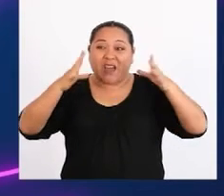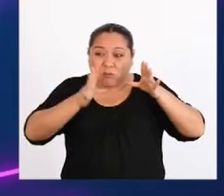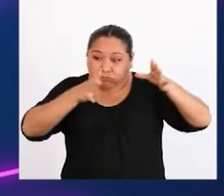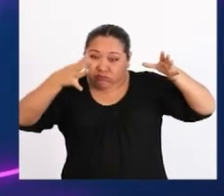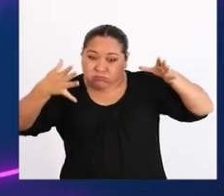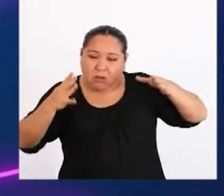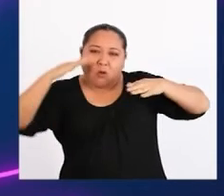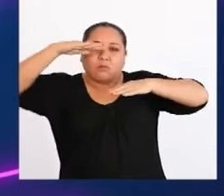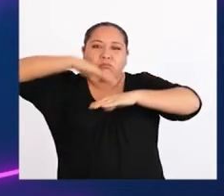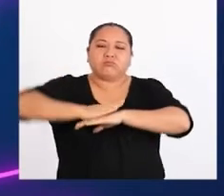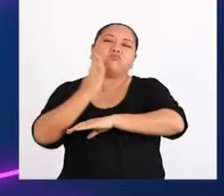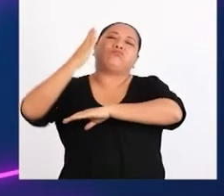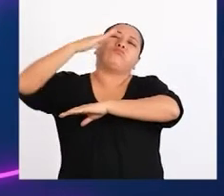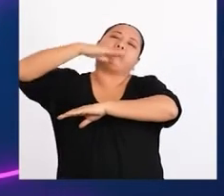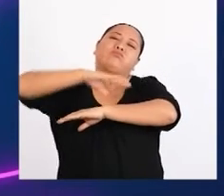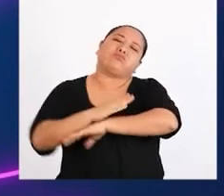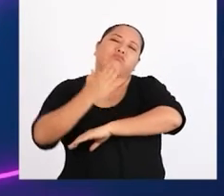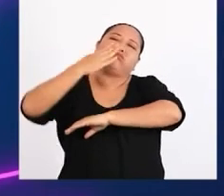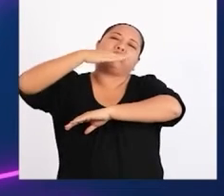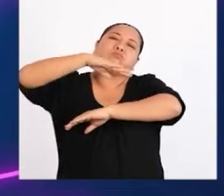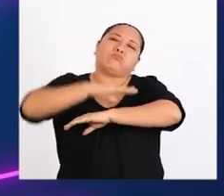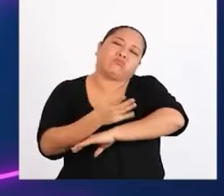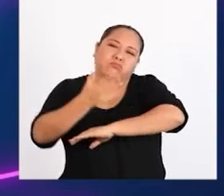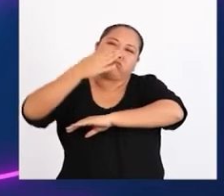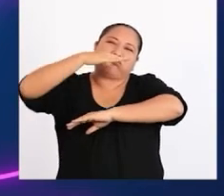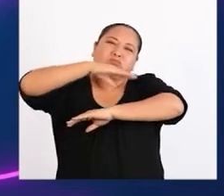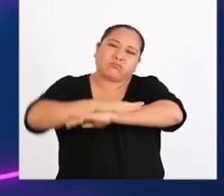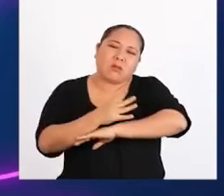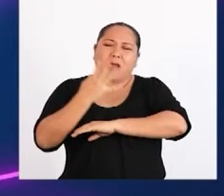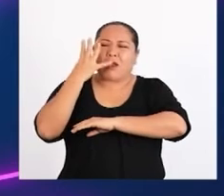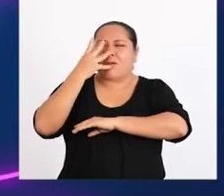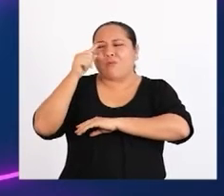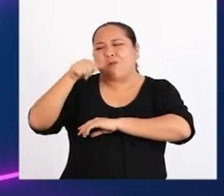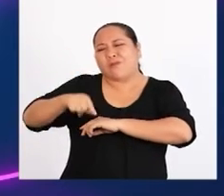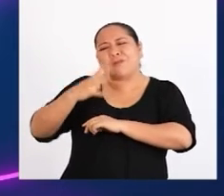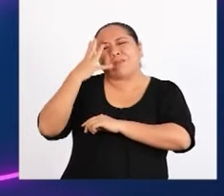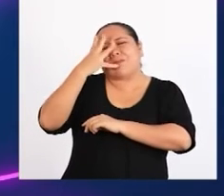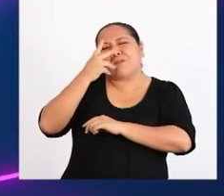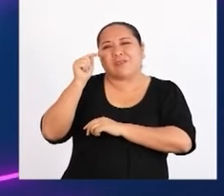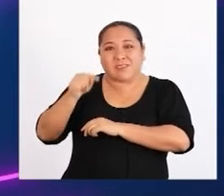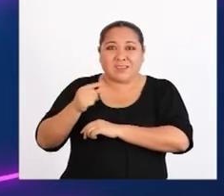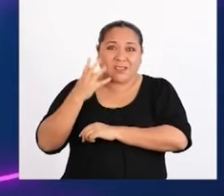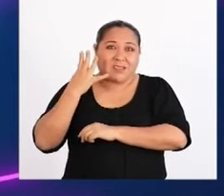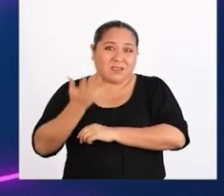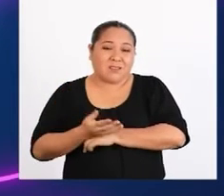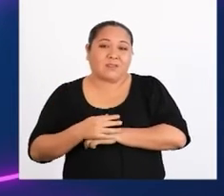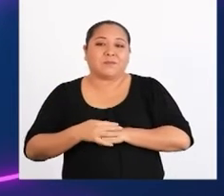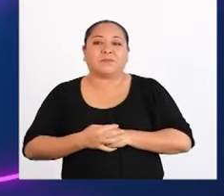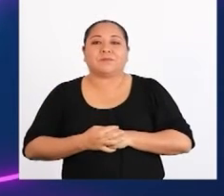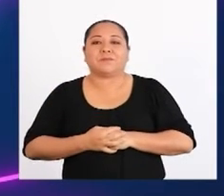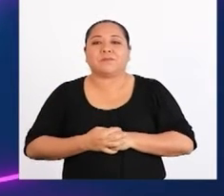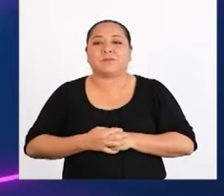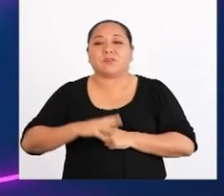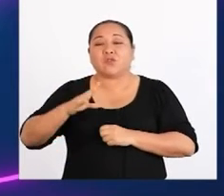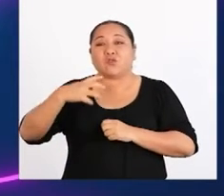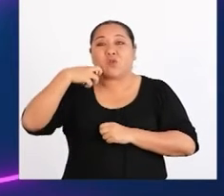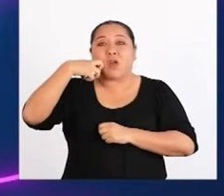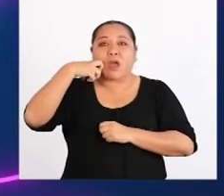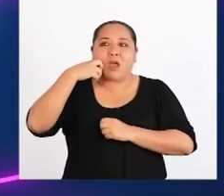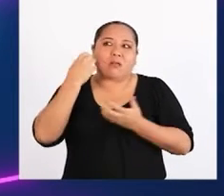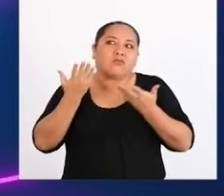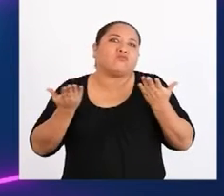ballena flotaba hermosa aún entre los tumbos helados, hermosa todavía. Sea su